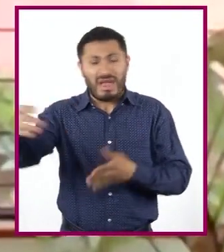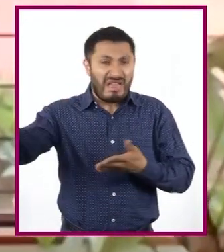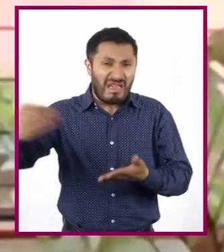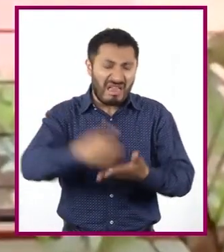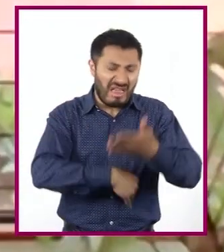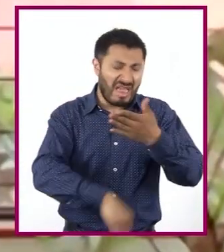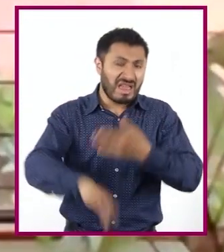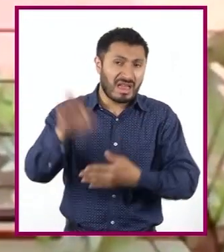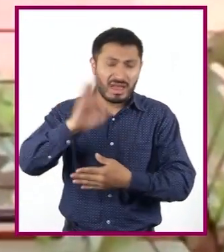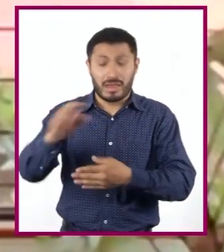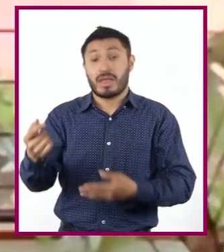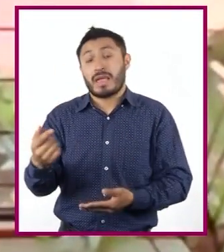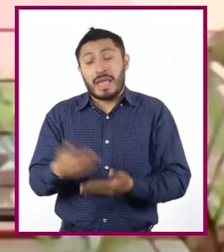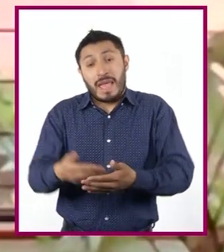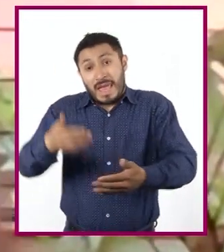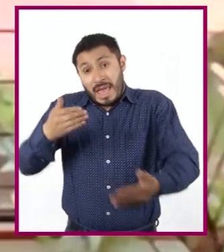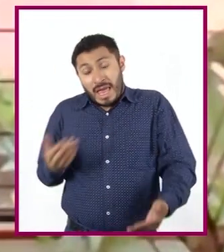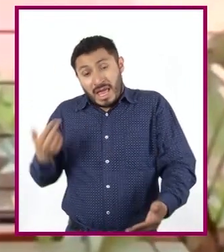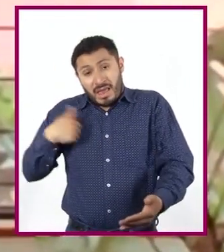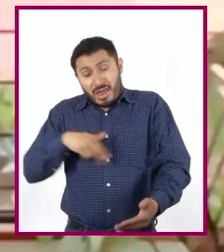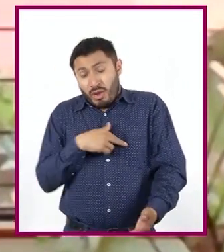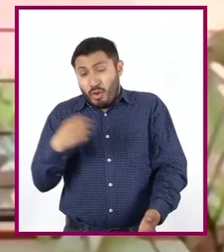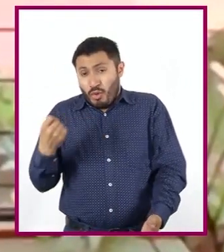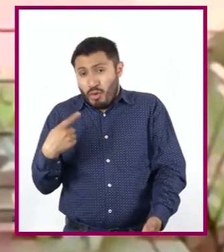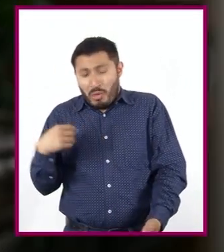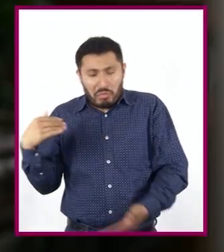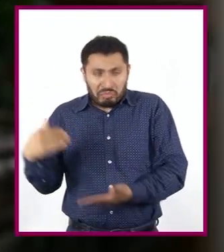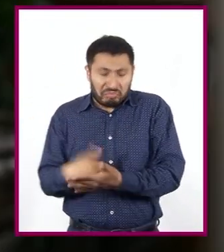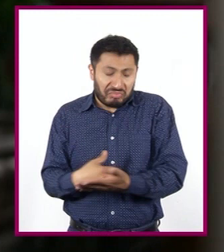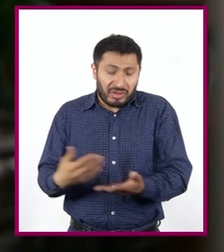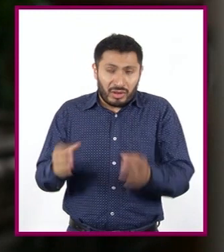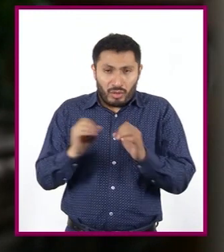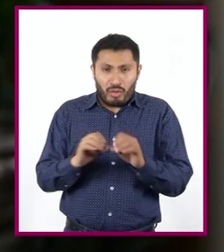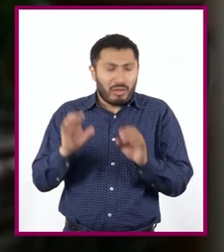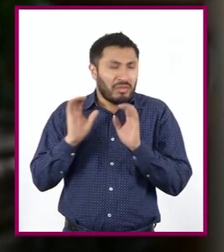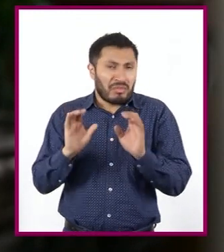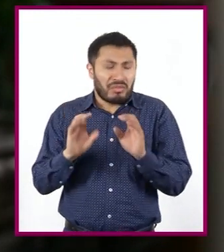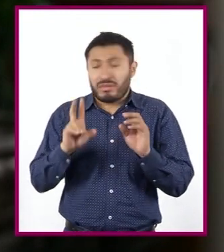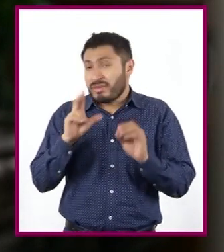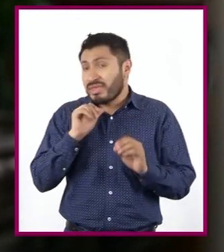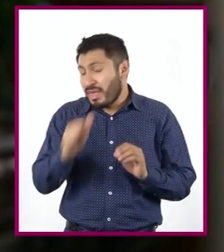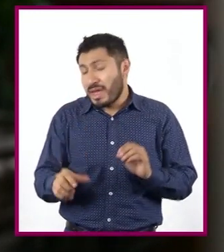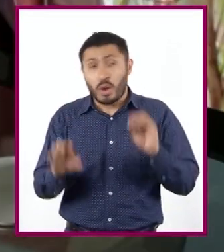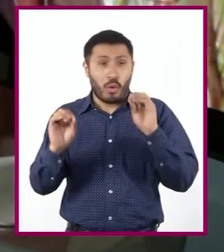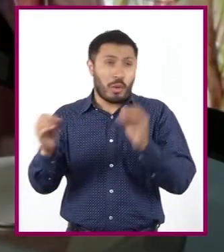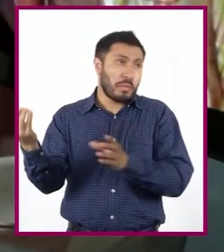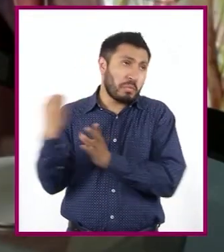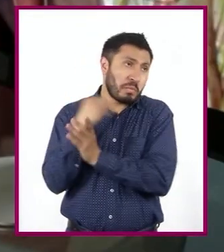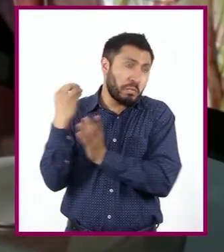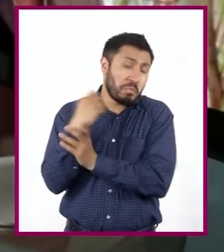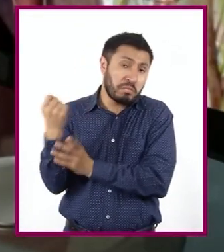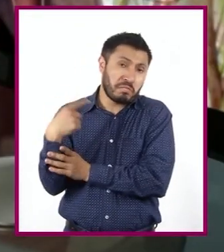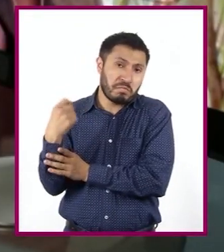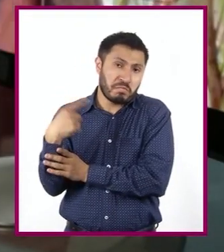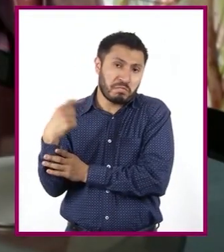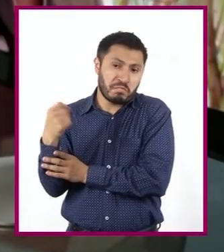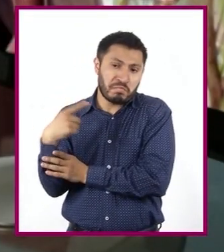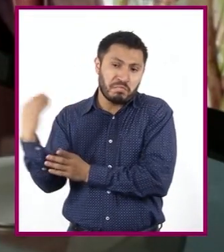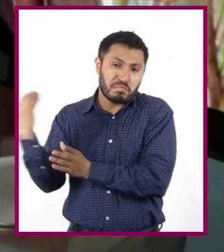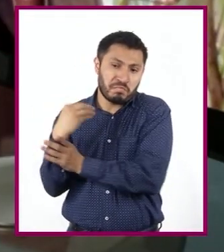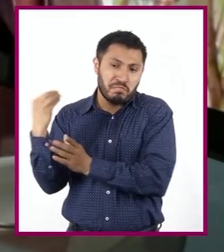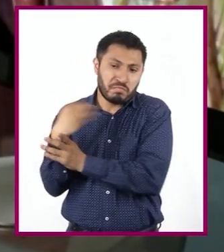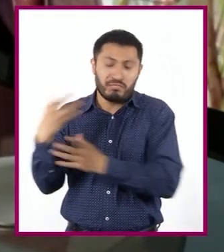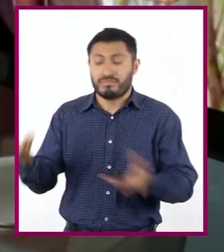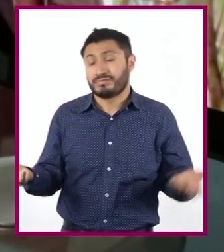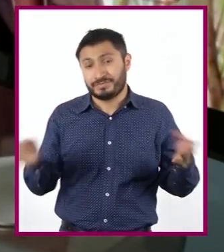lector, que si un libro, desde las primeras páginas, tú hablabas más o menos de esta, no nos fascina, no nos transmite una expectativa,